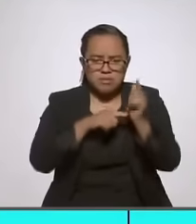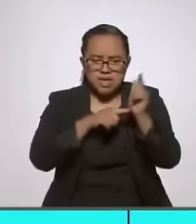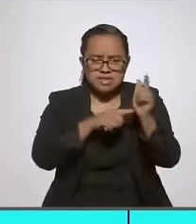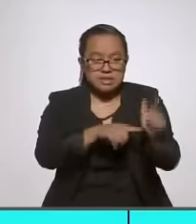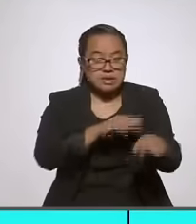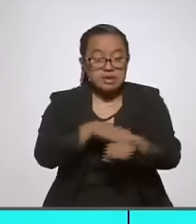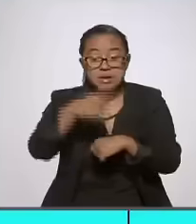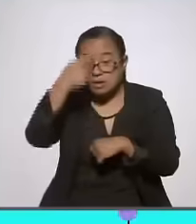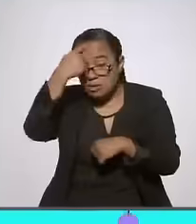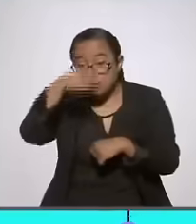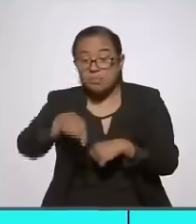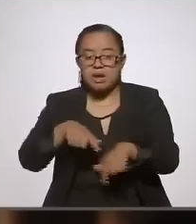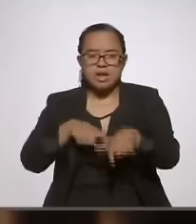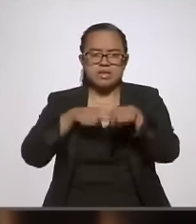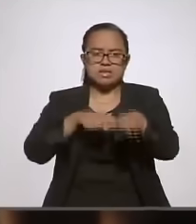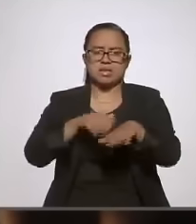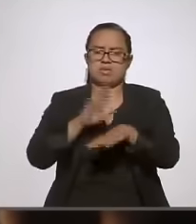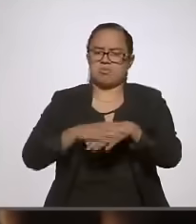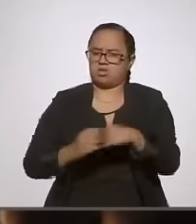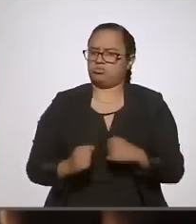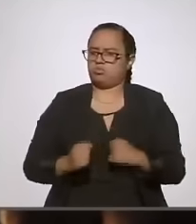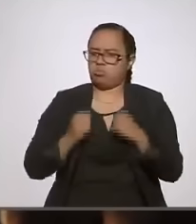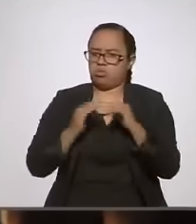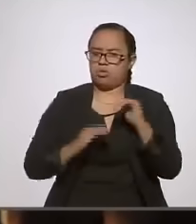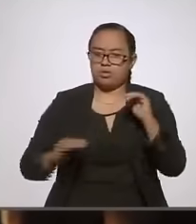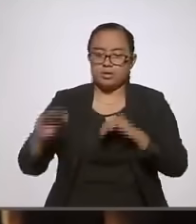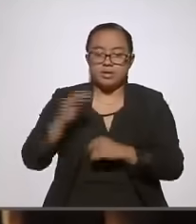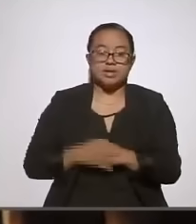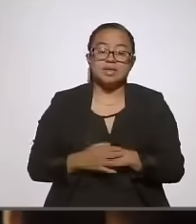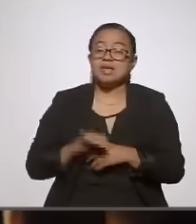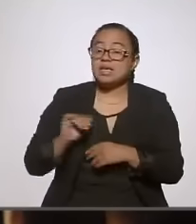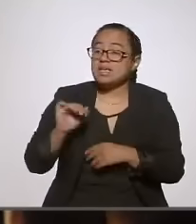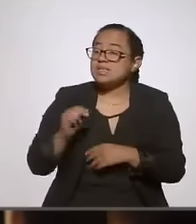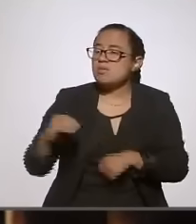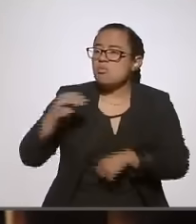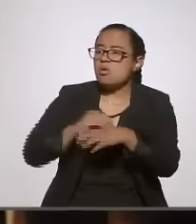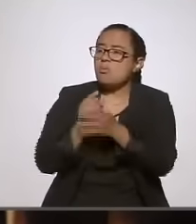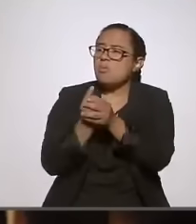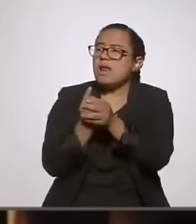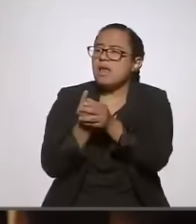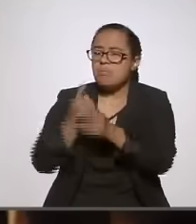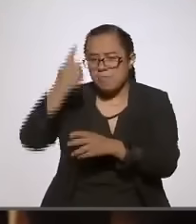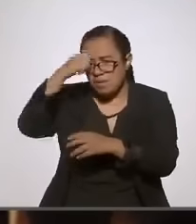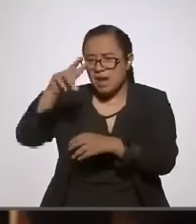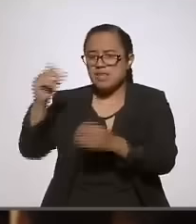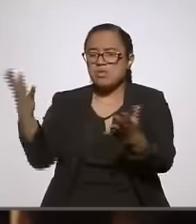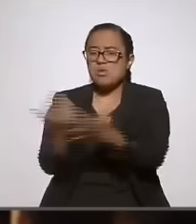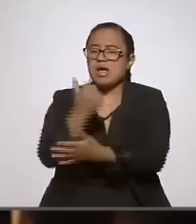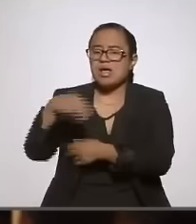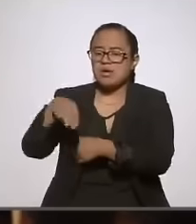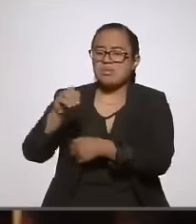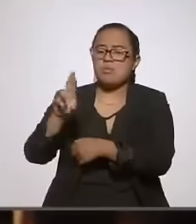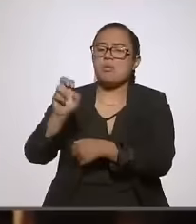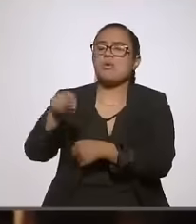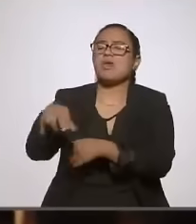teniendo poder. Sí, ponga sus veladoras para que no gane Morena, por favor, por favor, por favor.